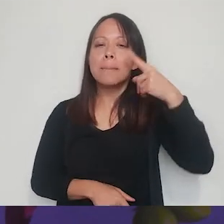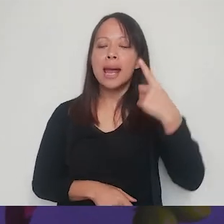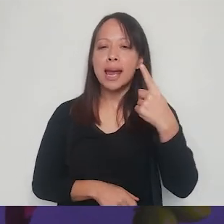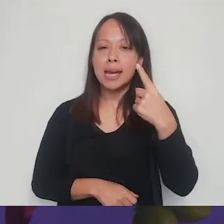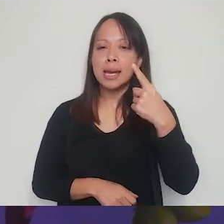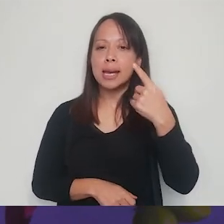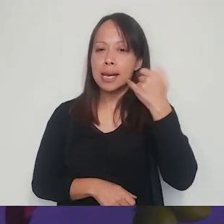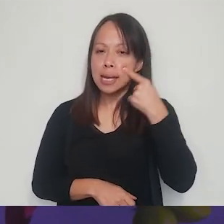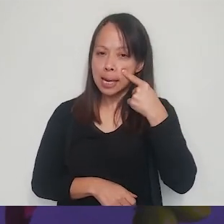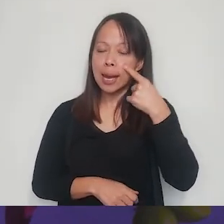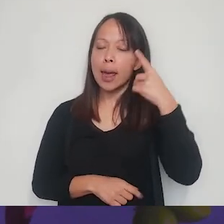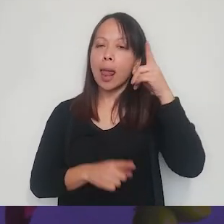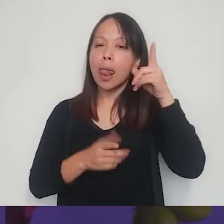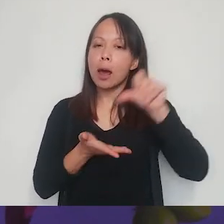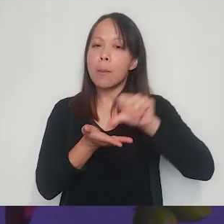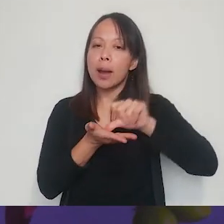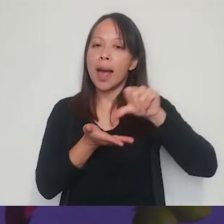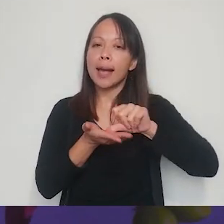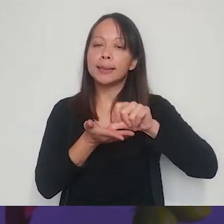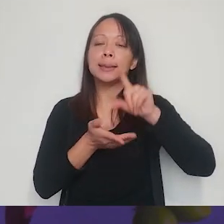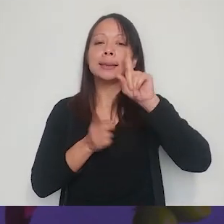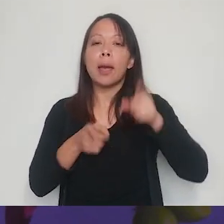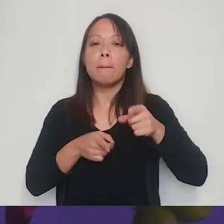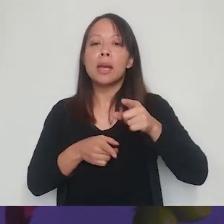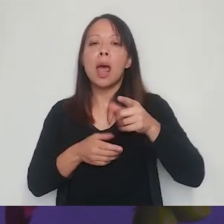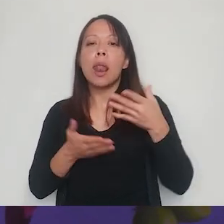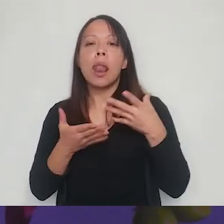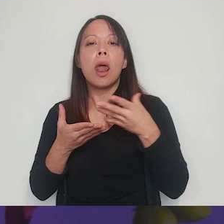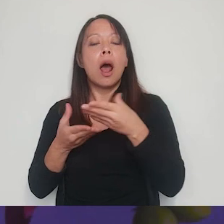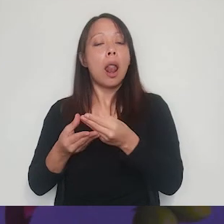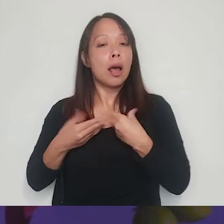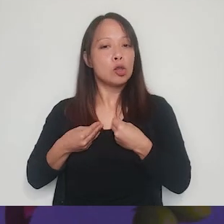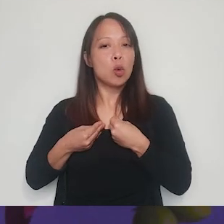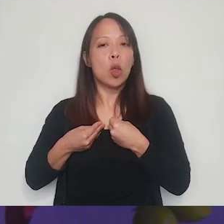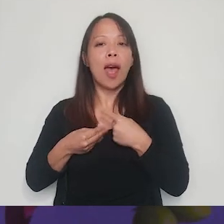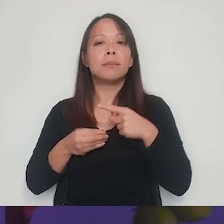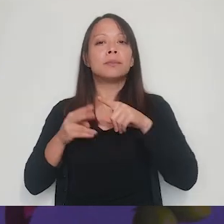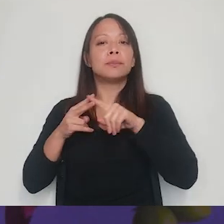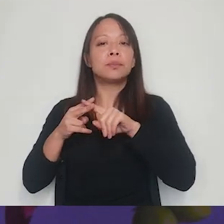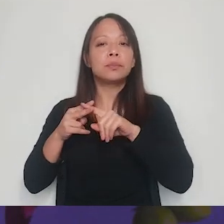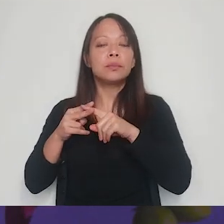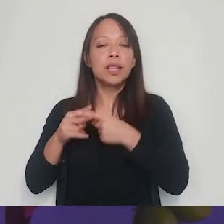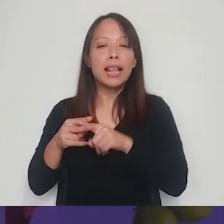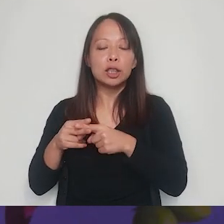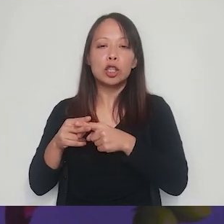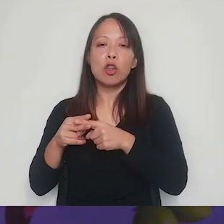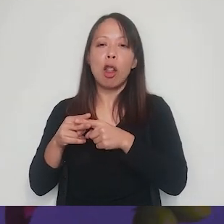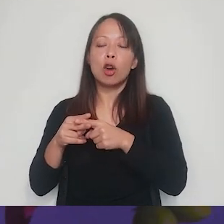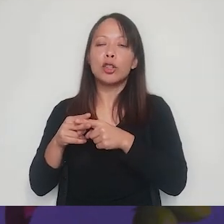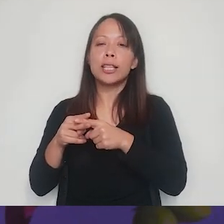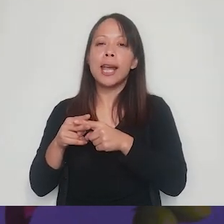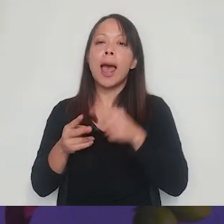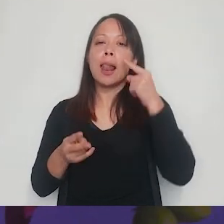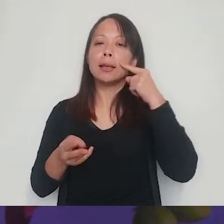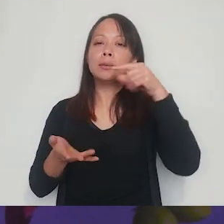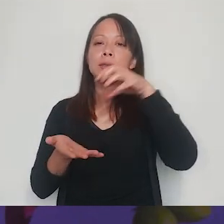con SMA en ese país. Por supuesto también el apoyo de la Agencia Nacional de Promoción de Ciencia y Tecnología, de la Universidad